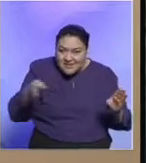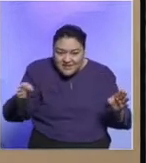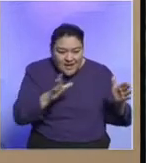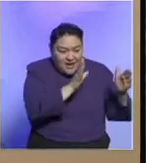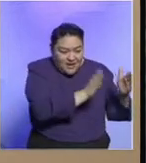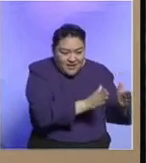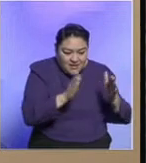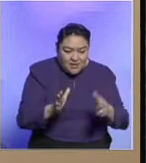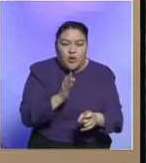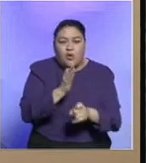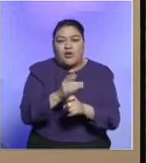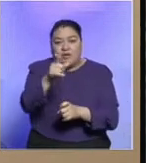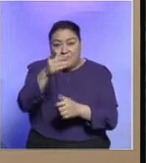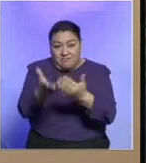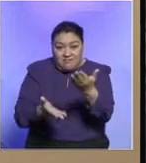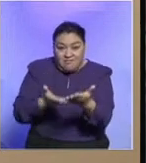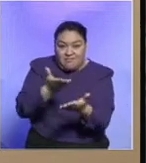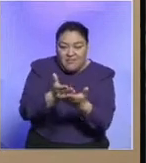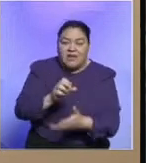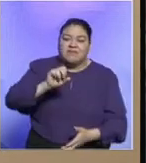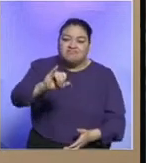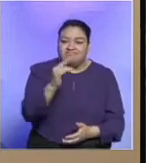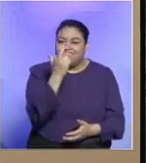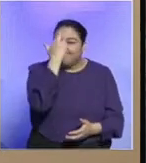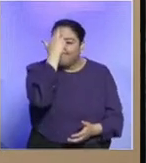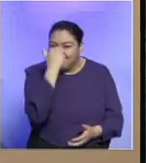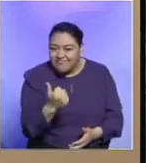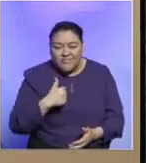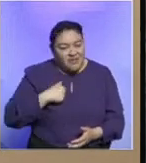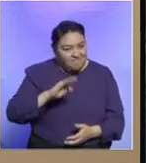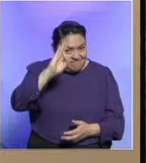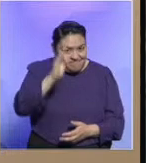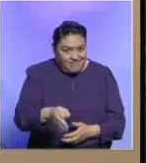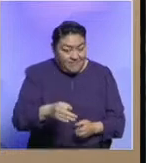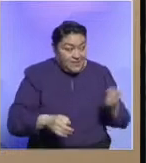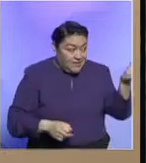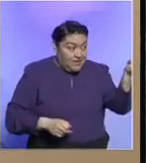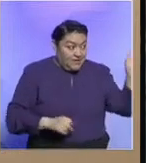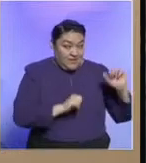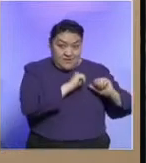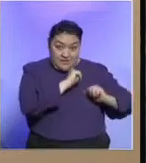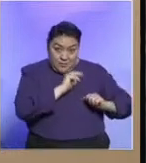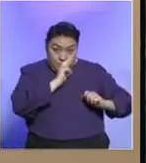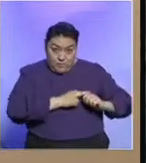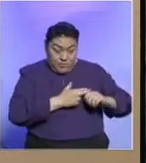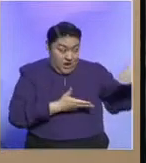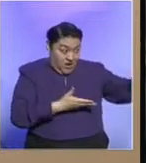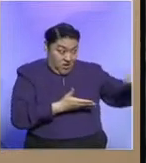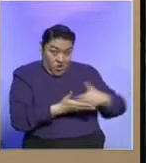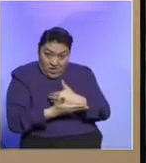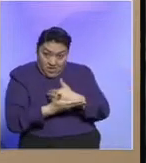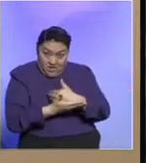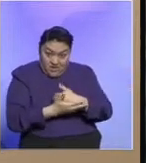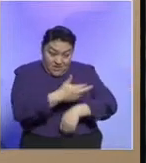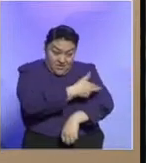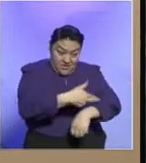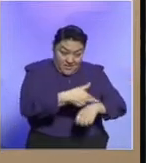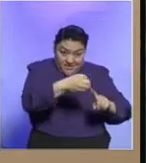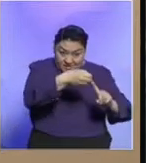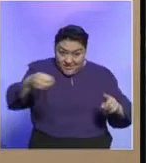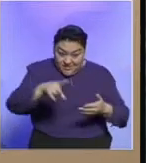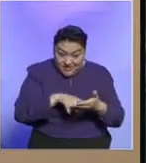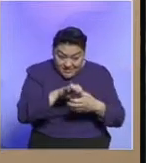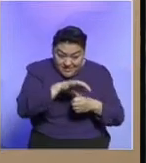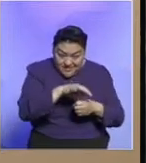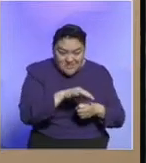de declarar que las autoridades no pueden interferir en las actividades que se